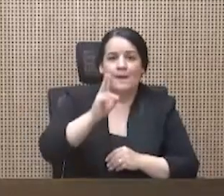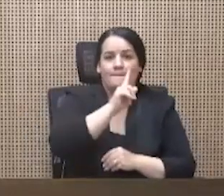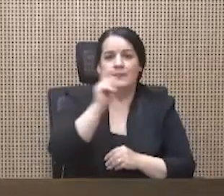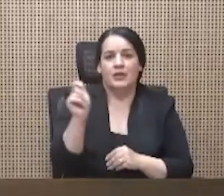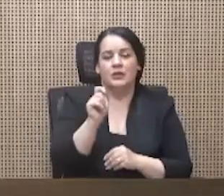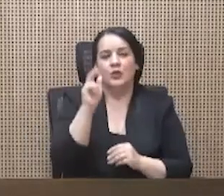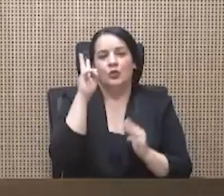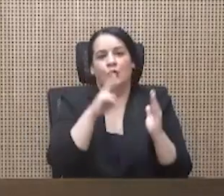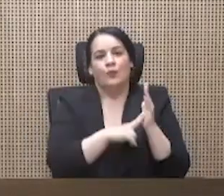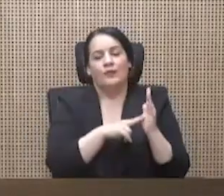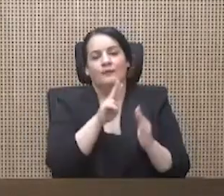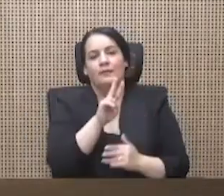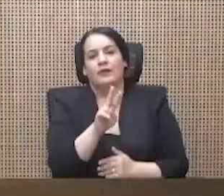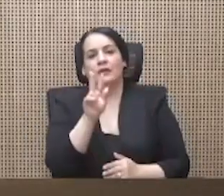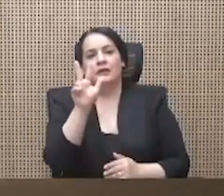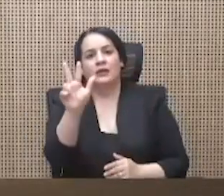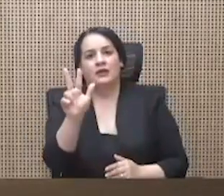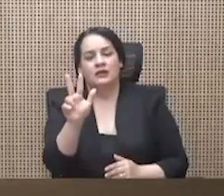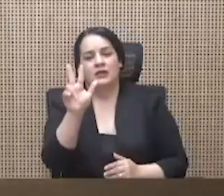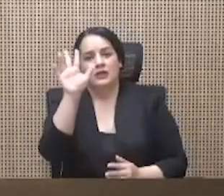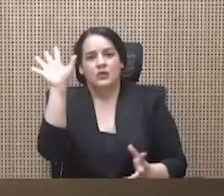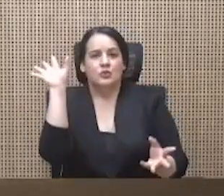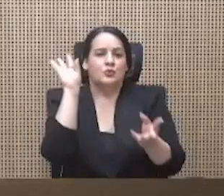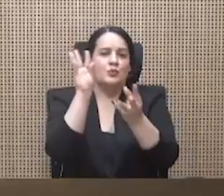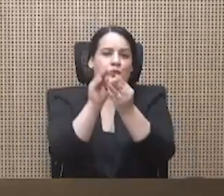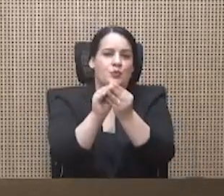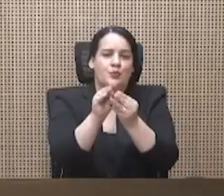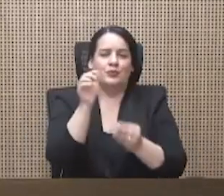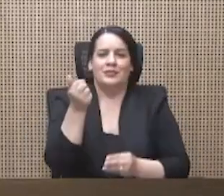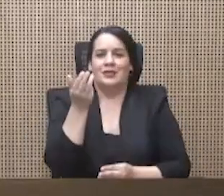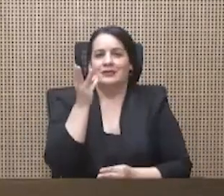del 2023 sumaron